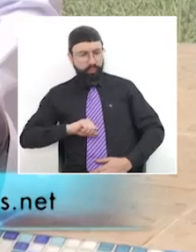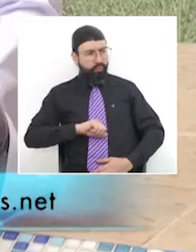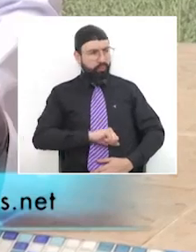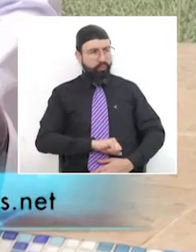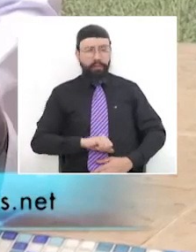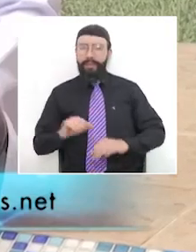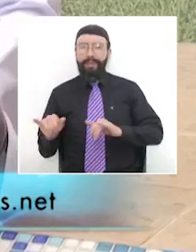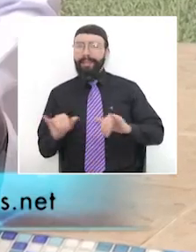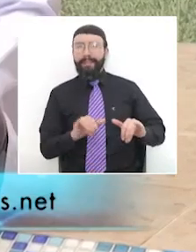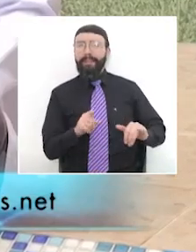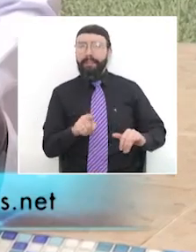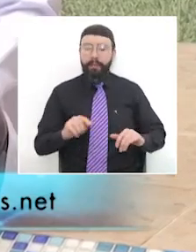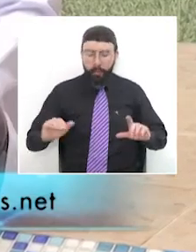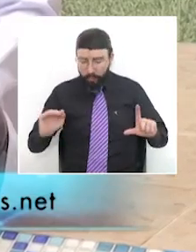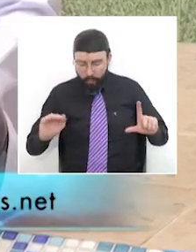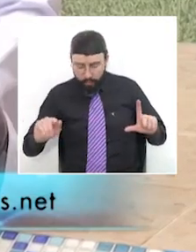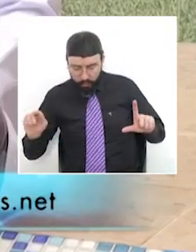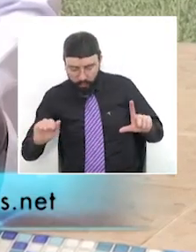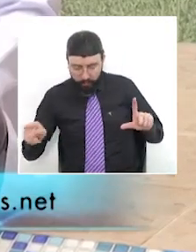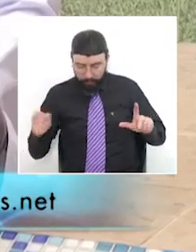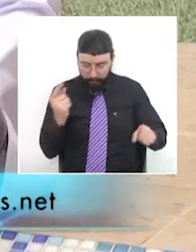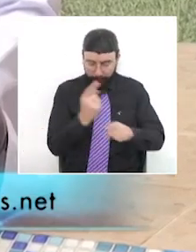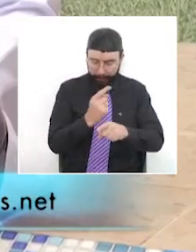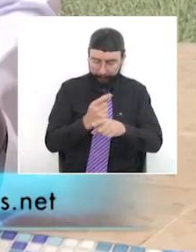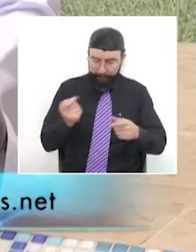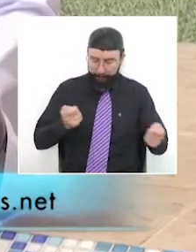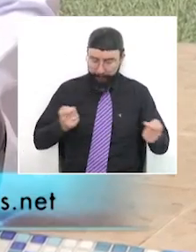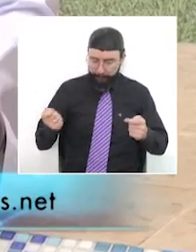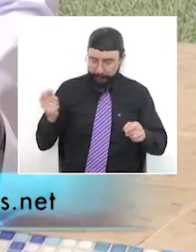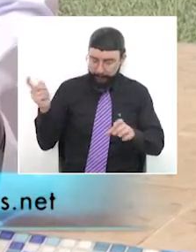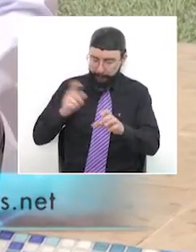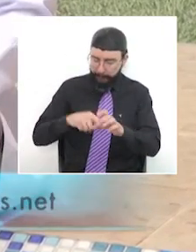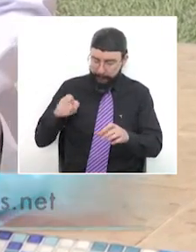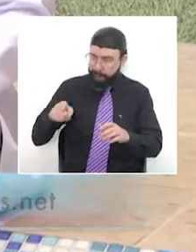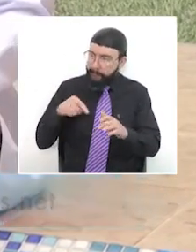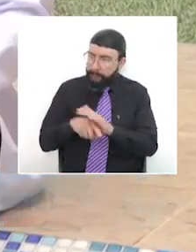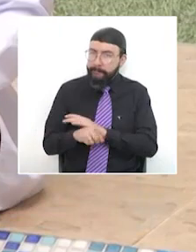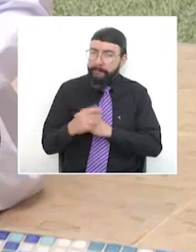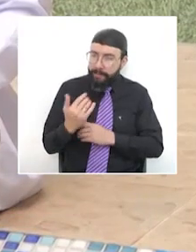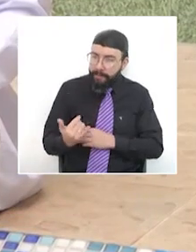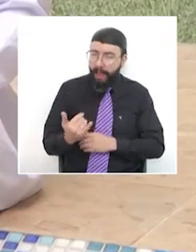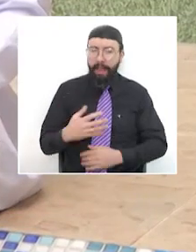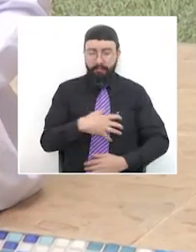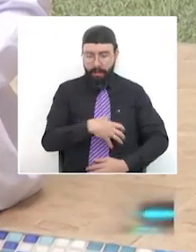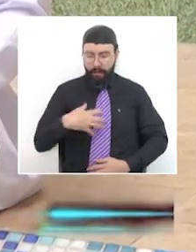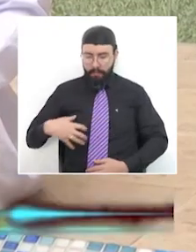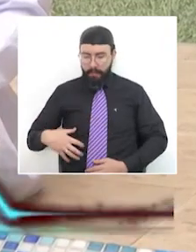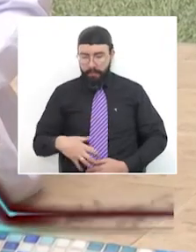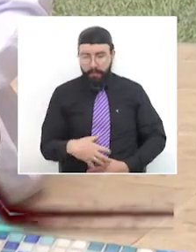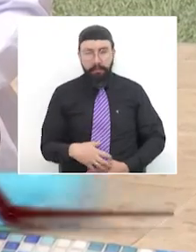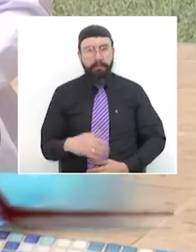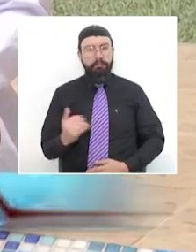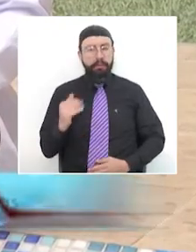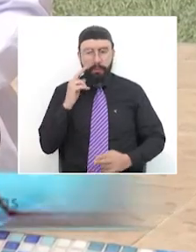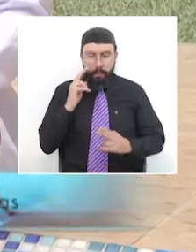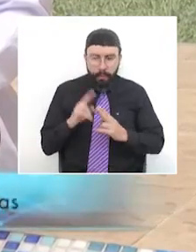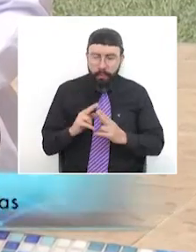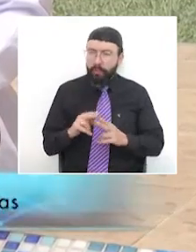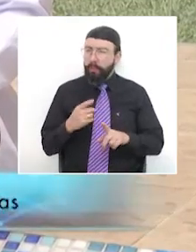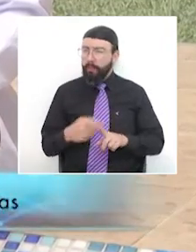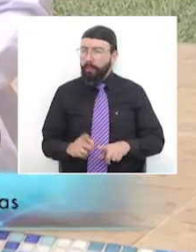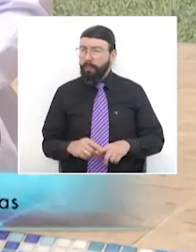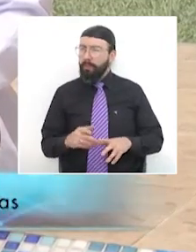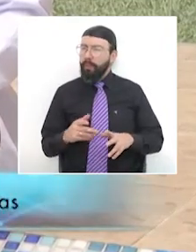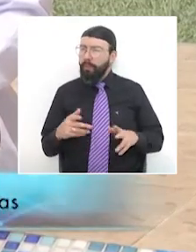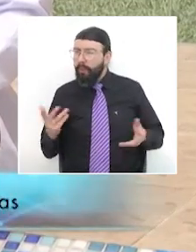con el computador, ir llegando a cada dos órganos y ver en qué forma están, cómo se